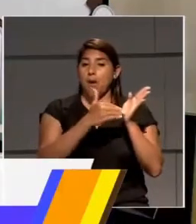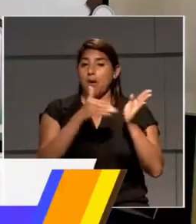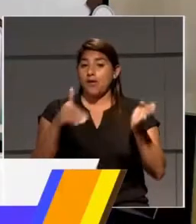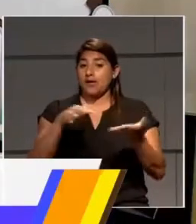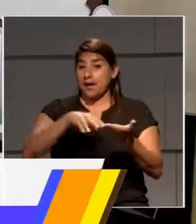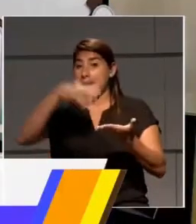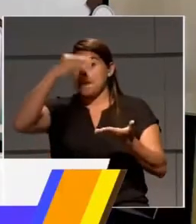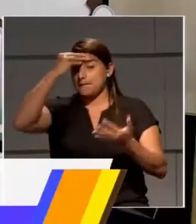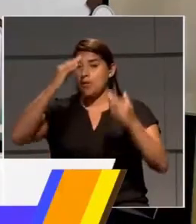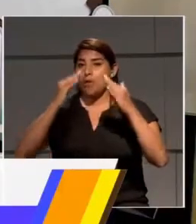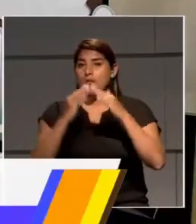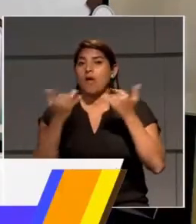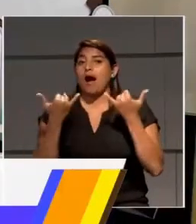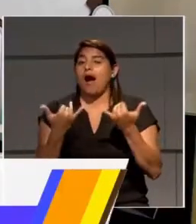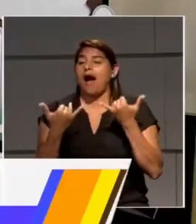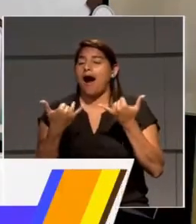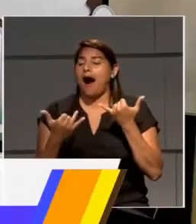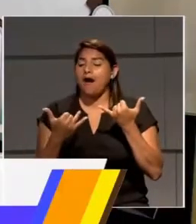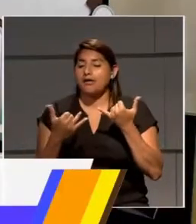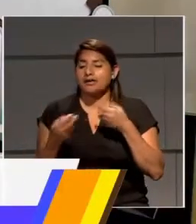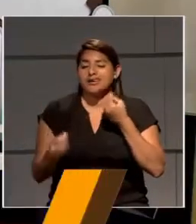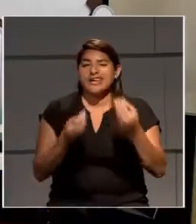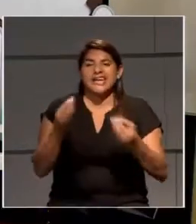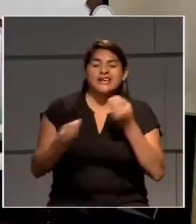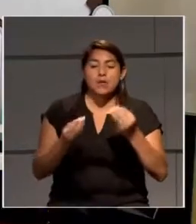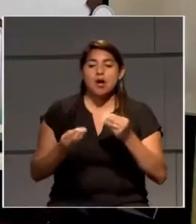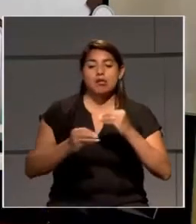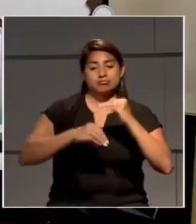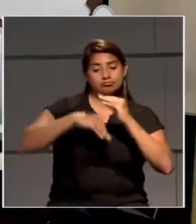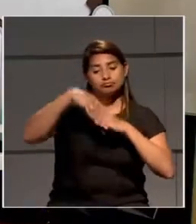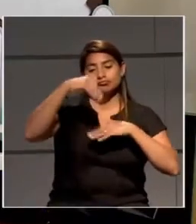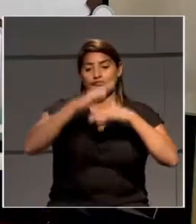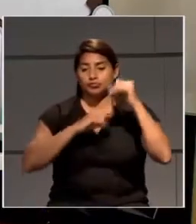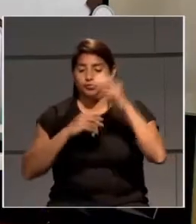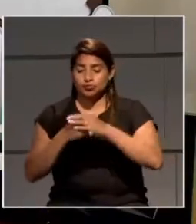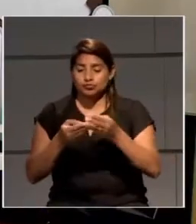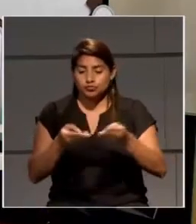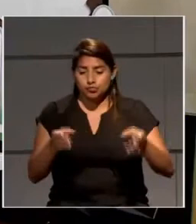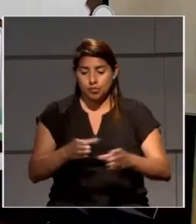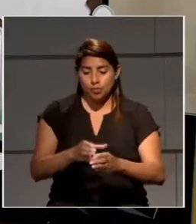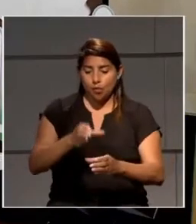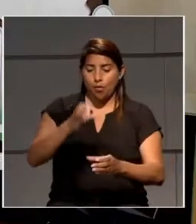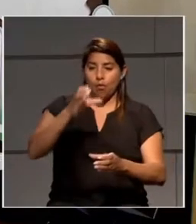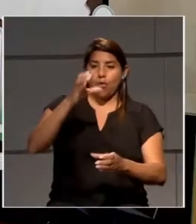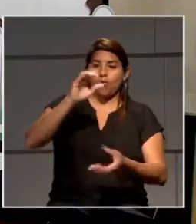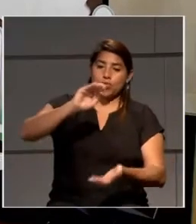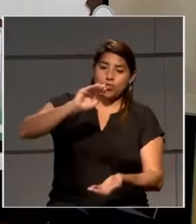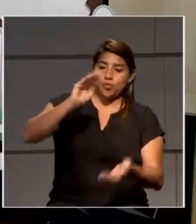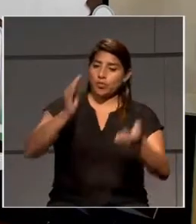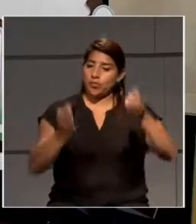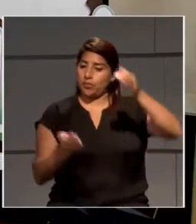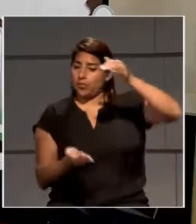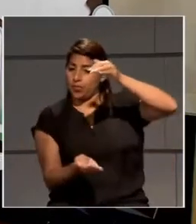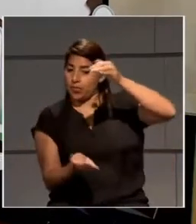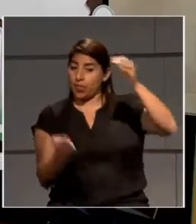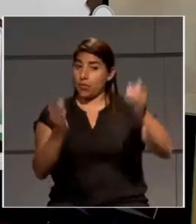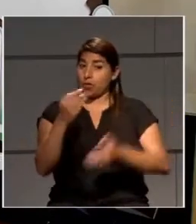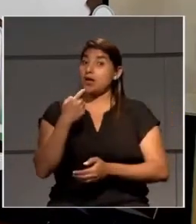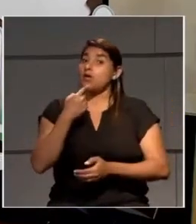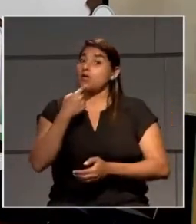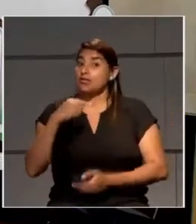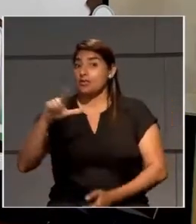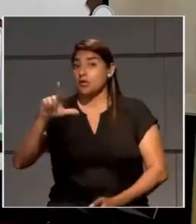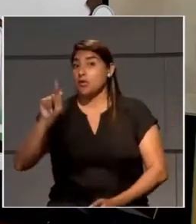Aprendo en Casa porque ahora sí nos vamos a poner a construir ese instrumento que nos propuso Plug en la primera